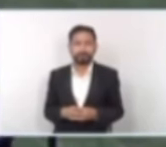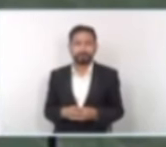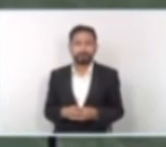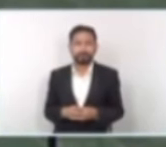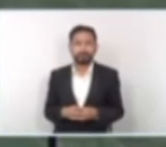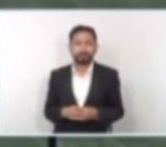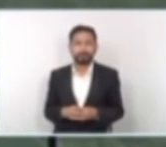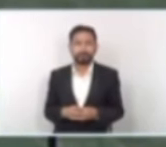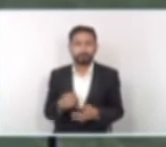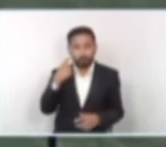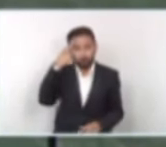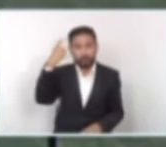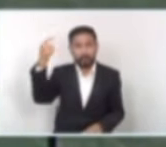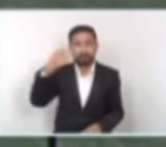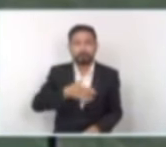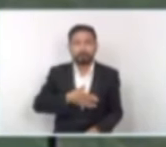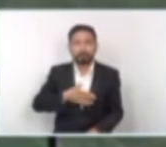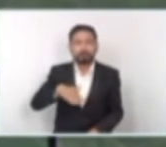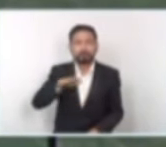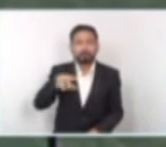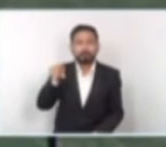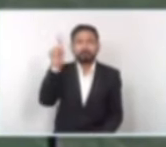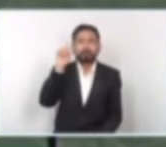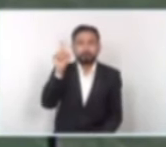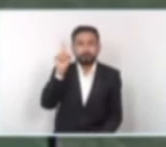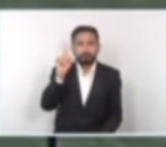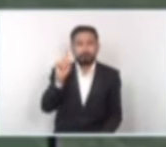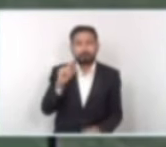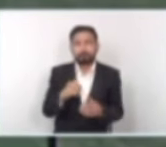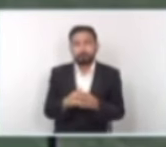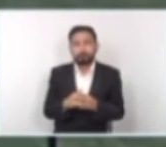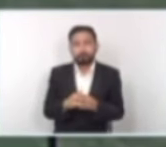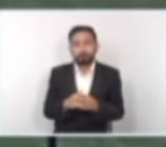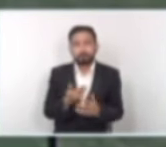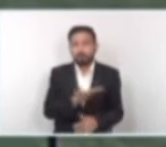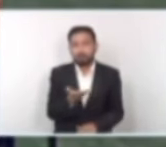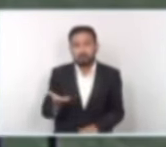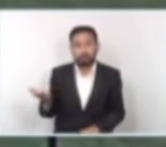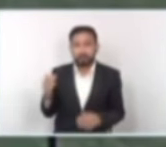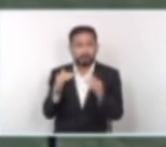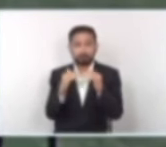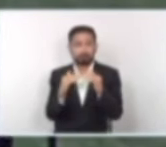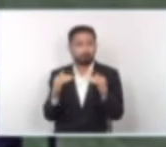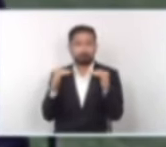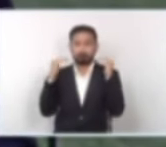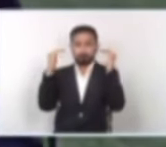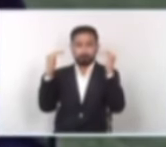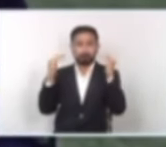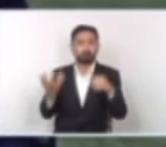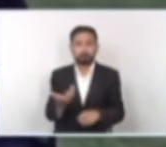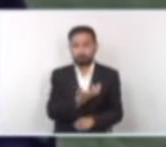donde las aspiraciones espirituales, más allá de las materiales, trasciendan a todos.